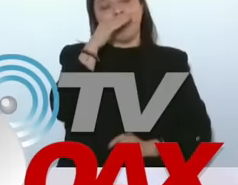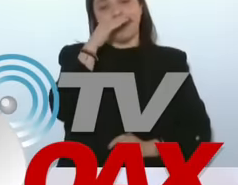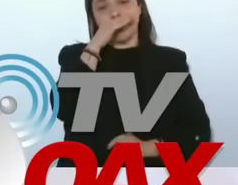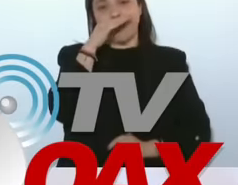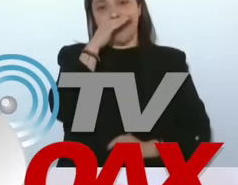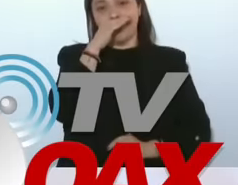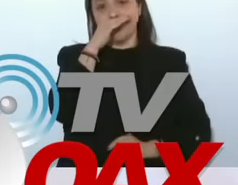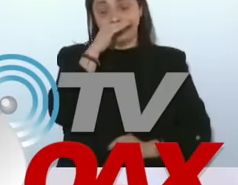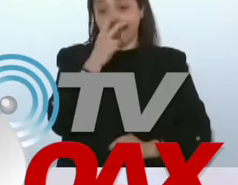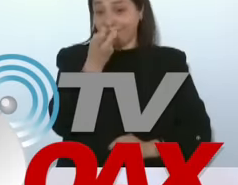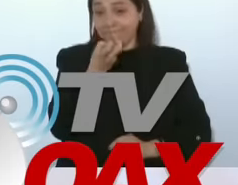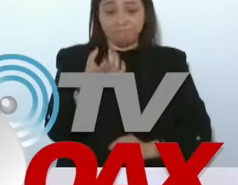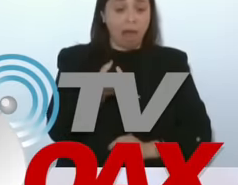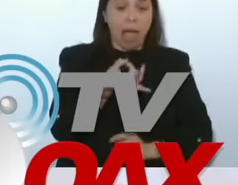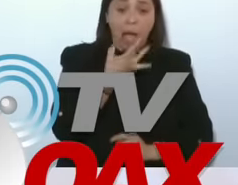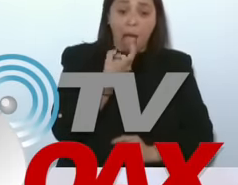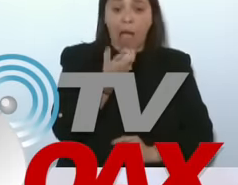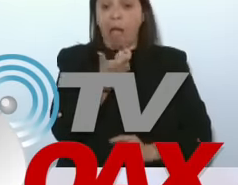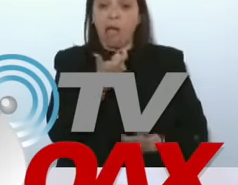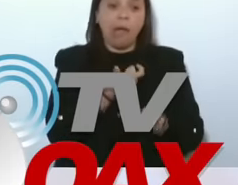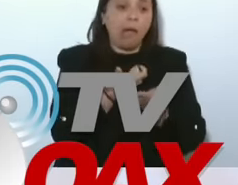que no cuesten.